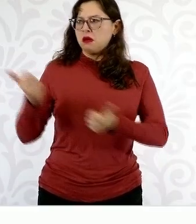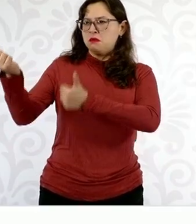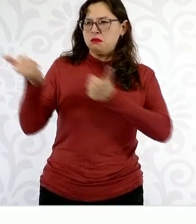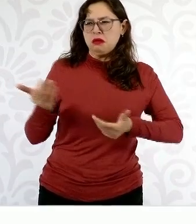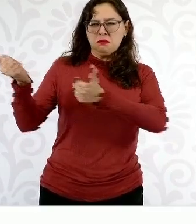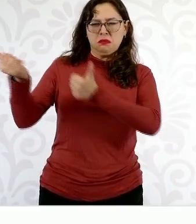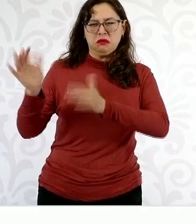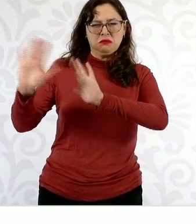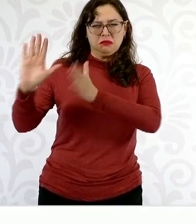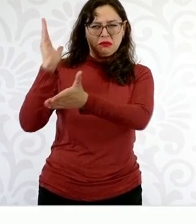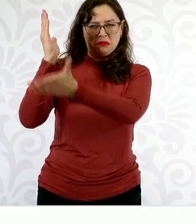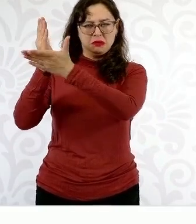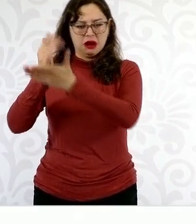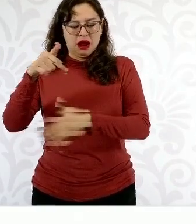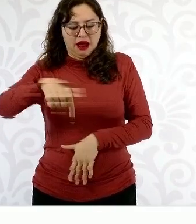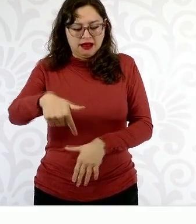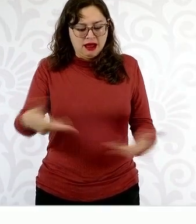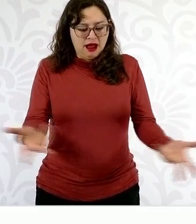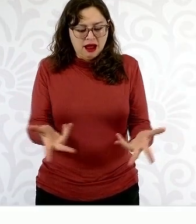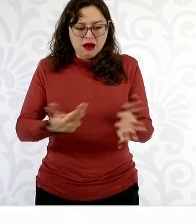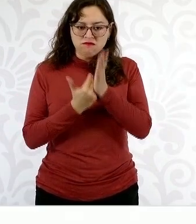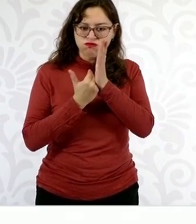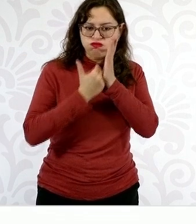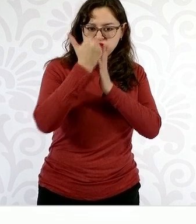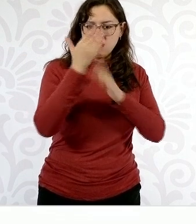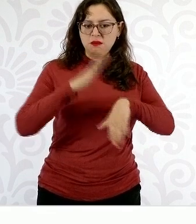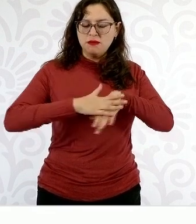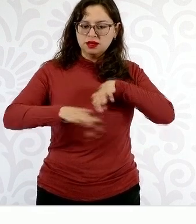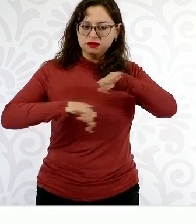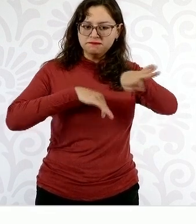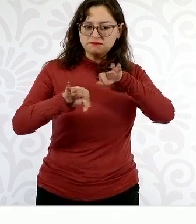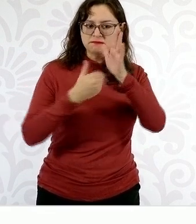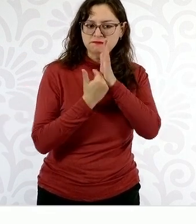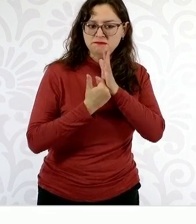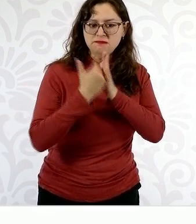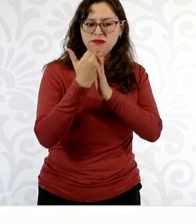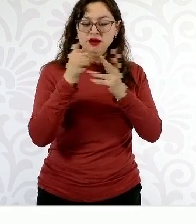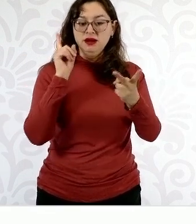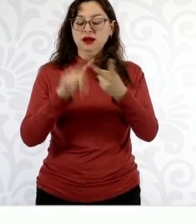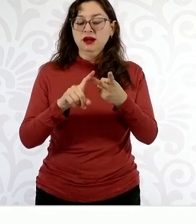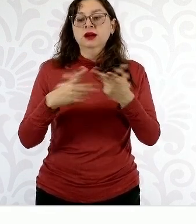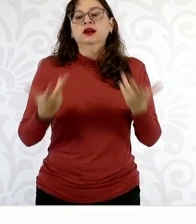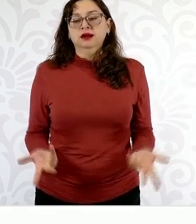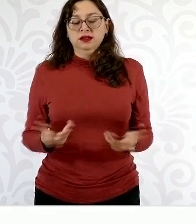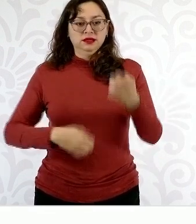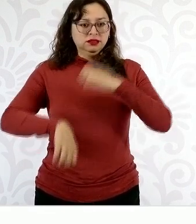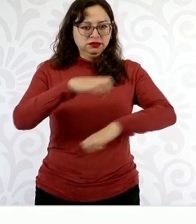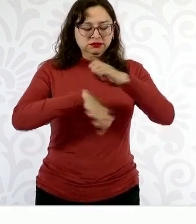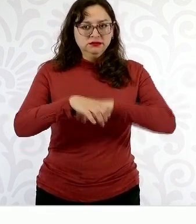mexicano tenga, más empleos habrá en México. Promover condiciones justas de mercado, porque no se vale que nos engañen,